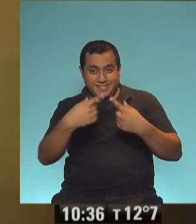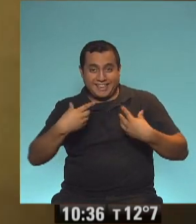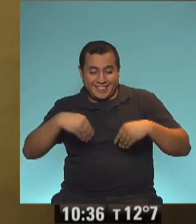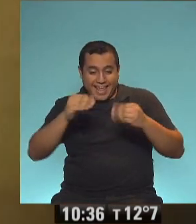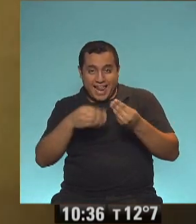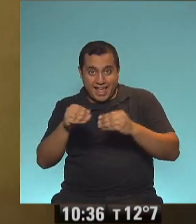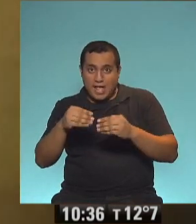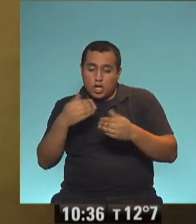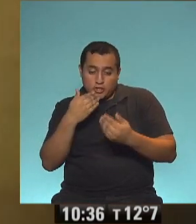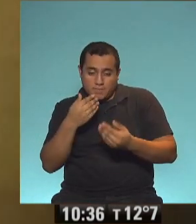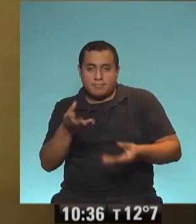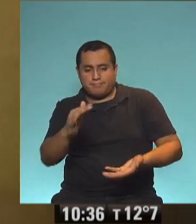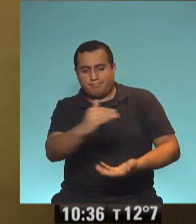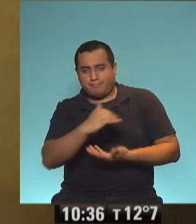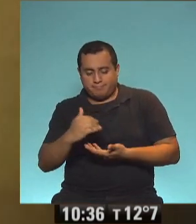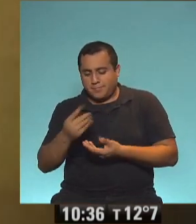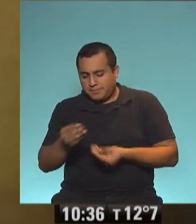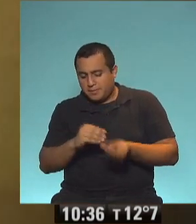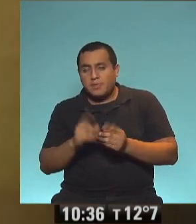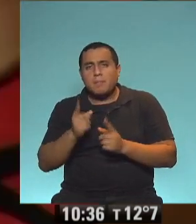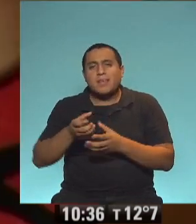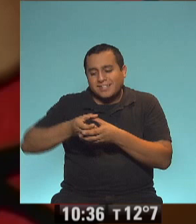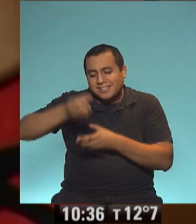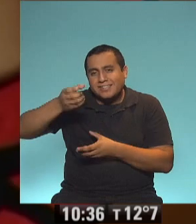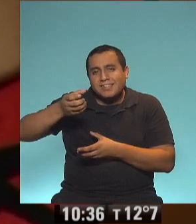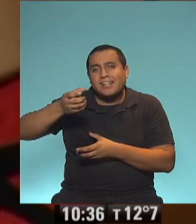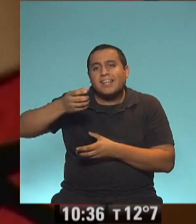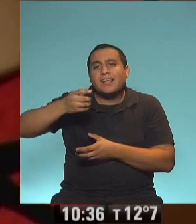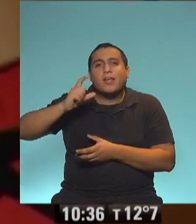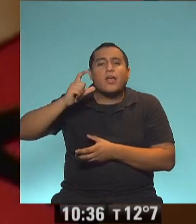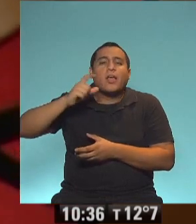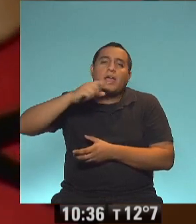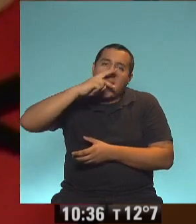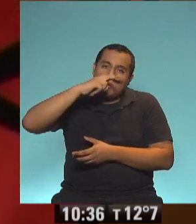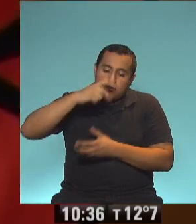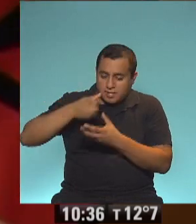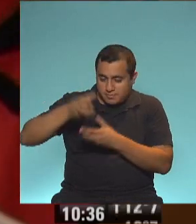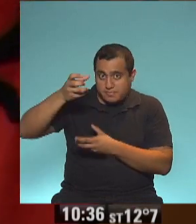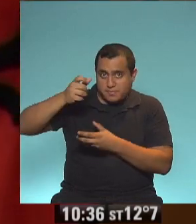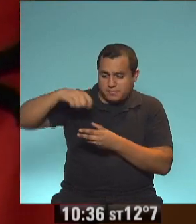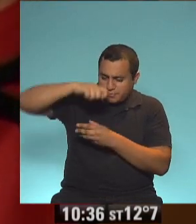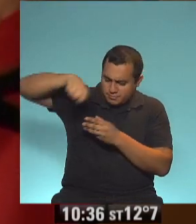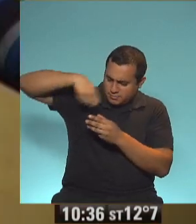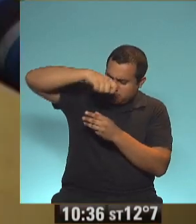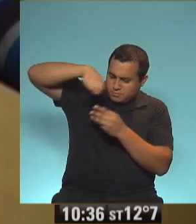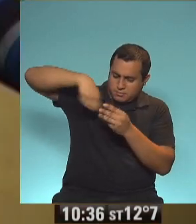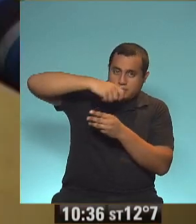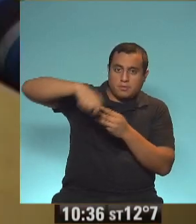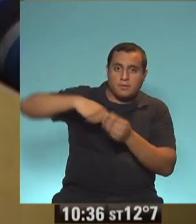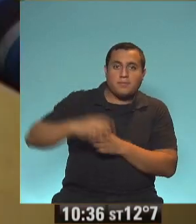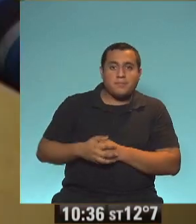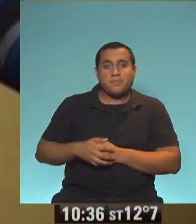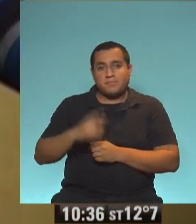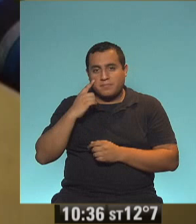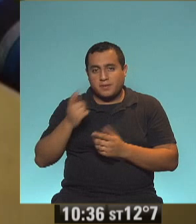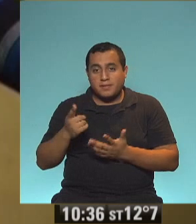Y un envase PET de gaseosa. ¡Qué lindo! ¿Y cómo hiciste ese de ahí? Y lo hice igual